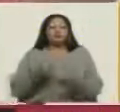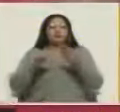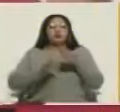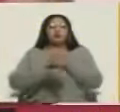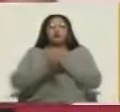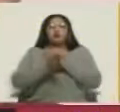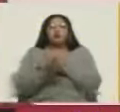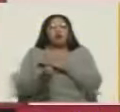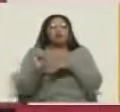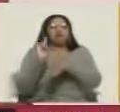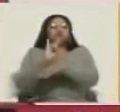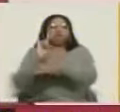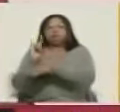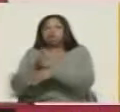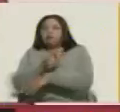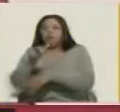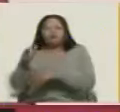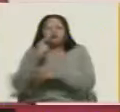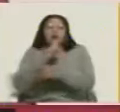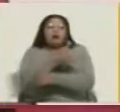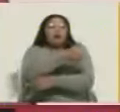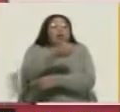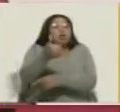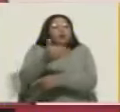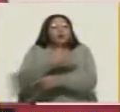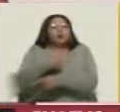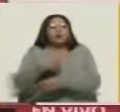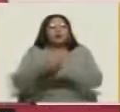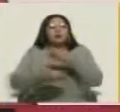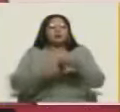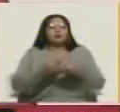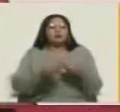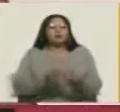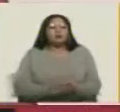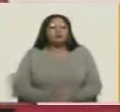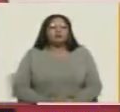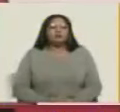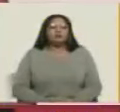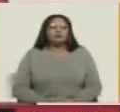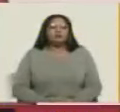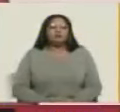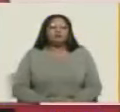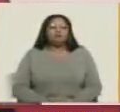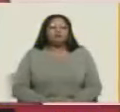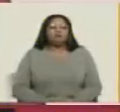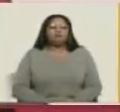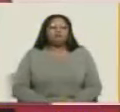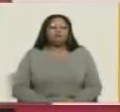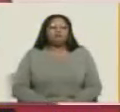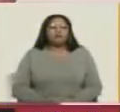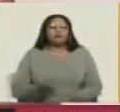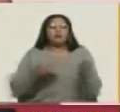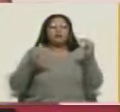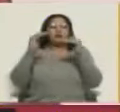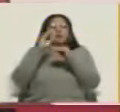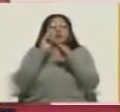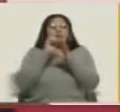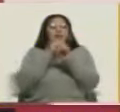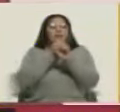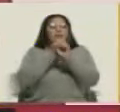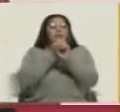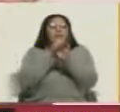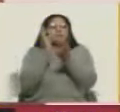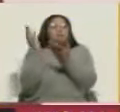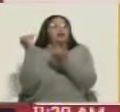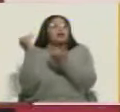engañando a su gente y bueno, cada quien que quiera sentirse con algún nivel de esperanza